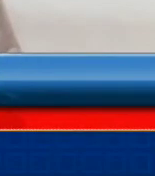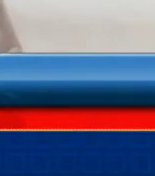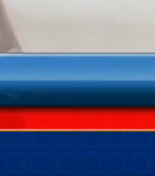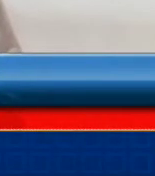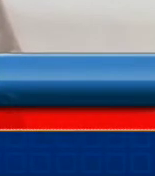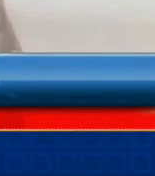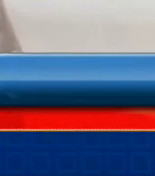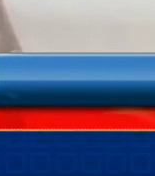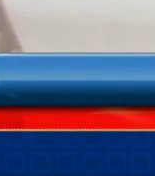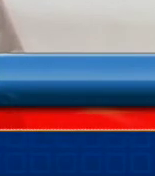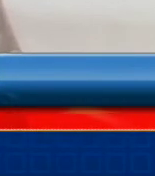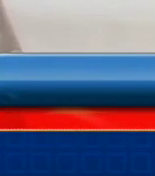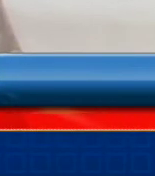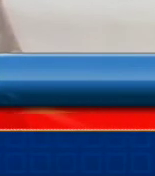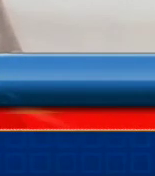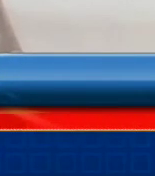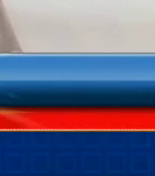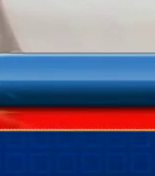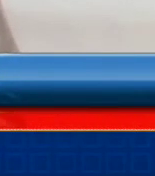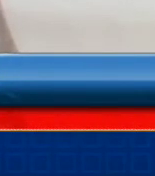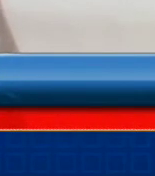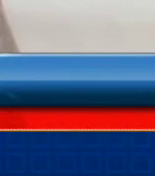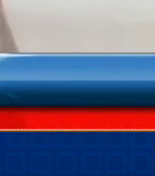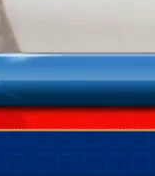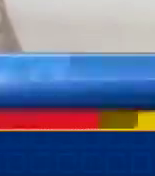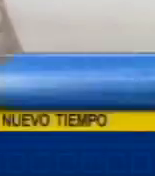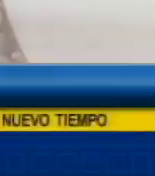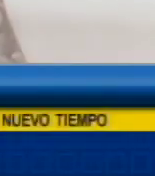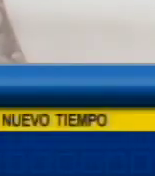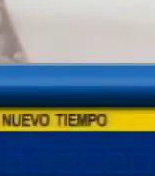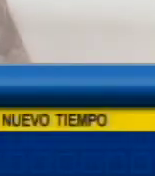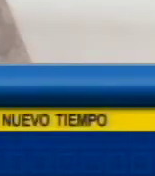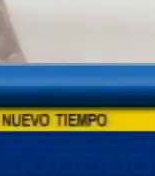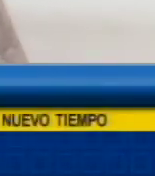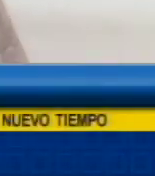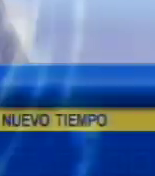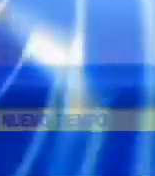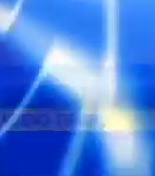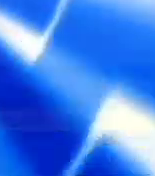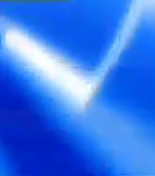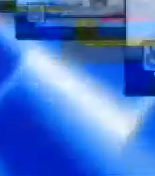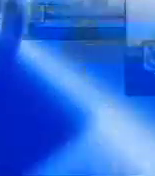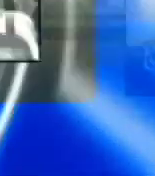Proceso de reestructuración, oposición afianza su renovación.